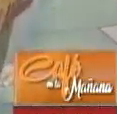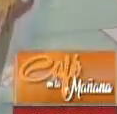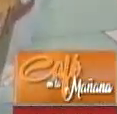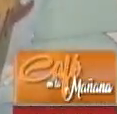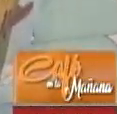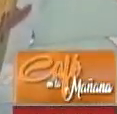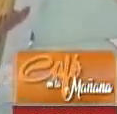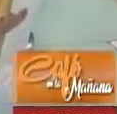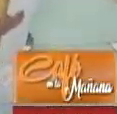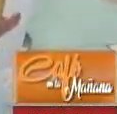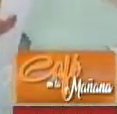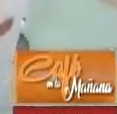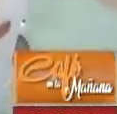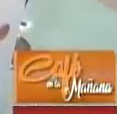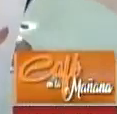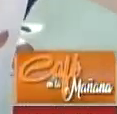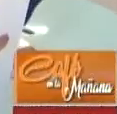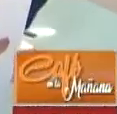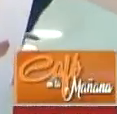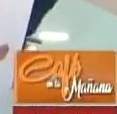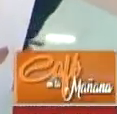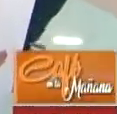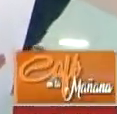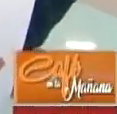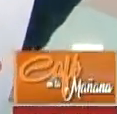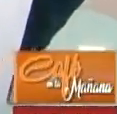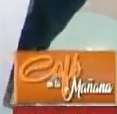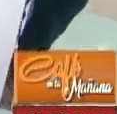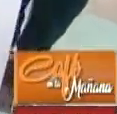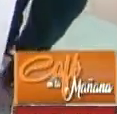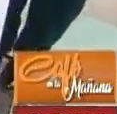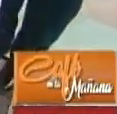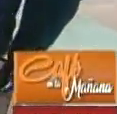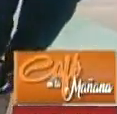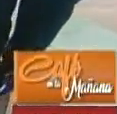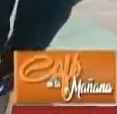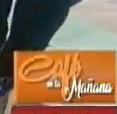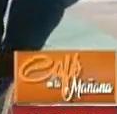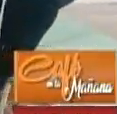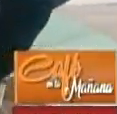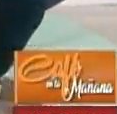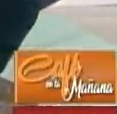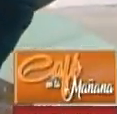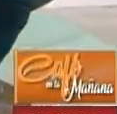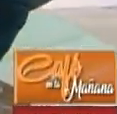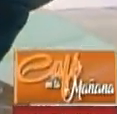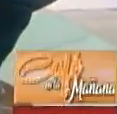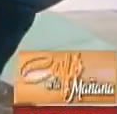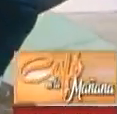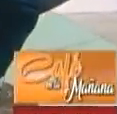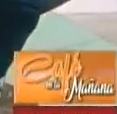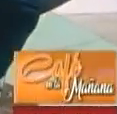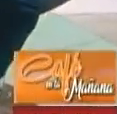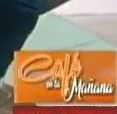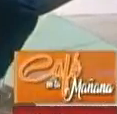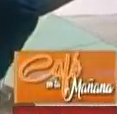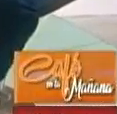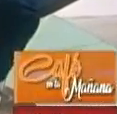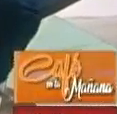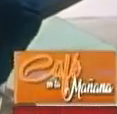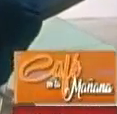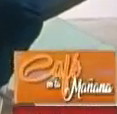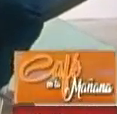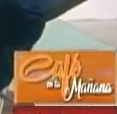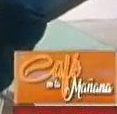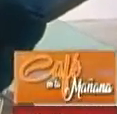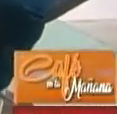Así es, vean ustedes imágenes de lo que usted va a poder ver, entre otras cosas, en este Festival Internacional de Teatro Progresista Venezuela 2023. Le damos la